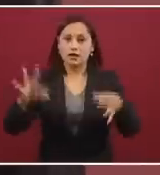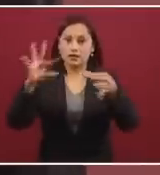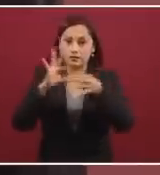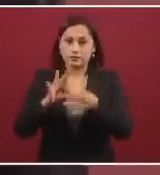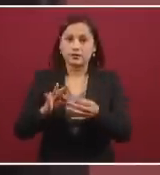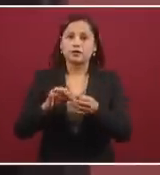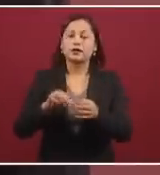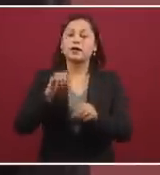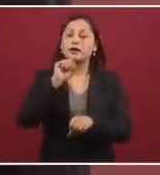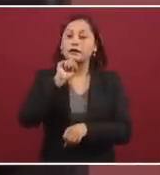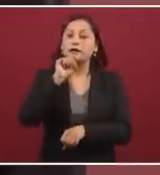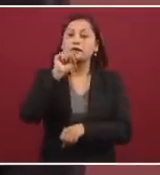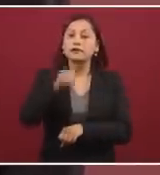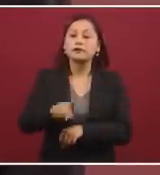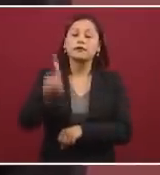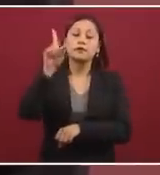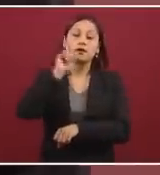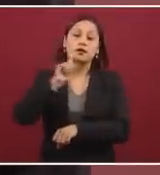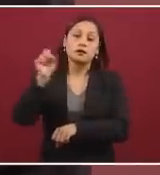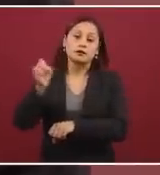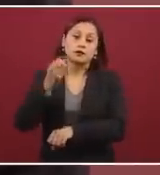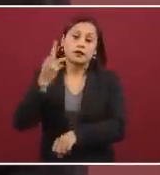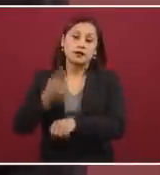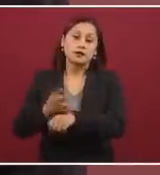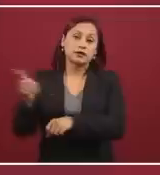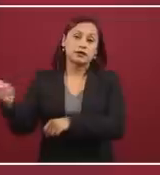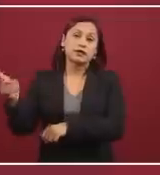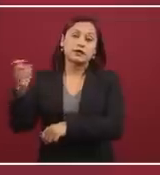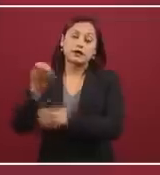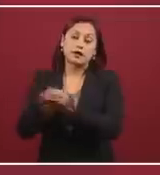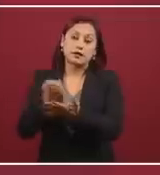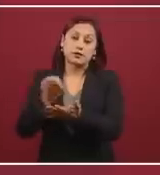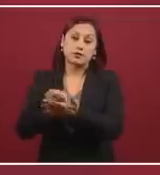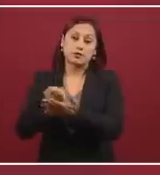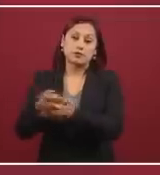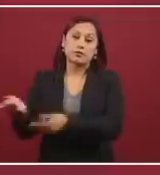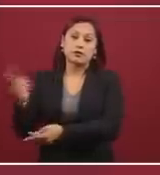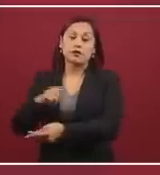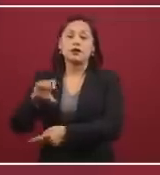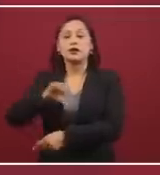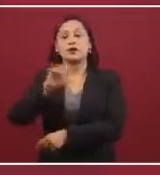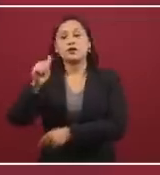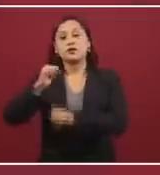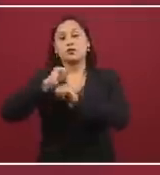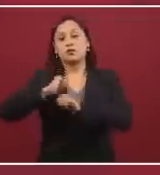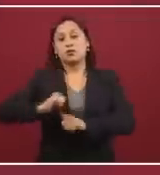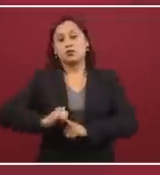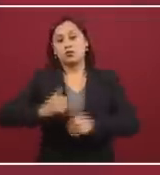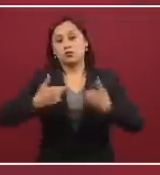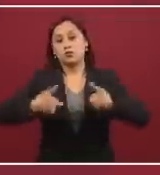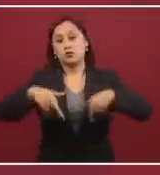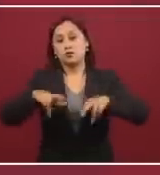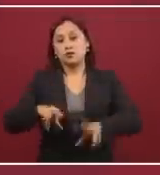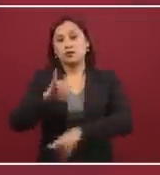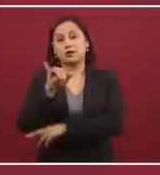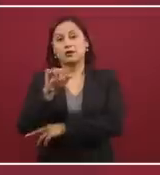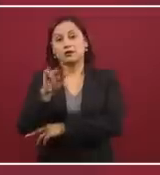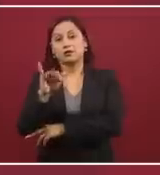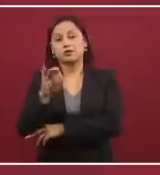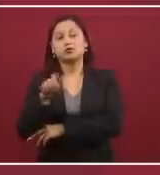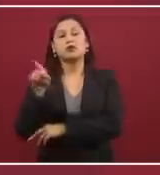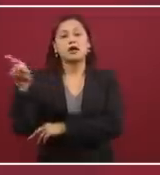y nuestro representante social el que está a cargo de las